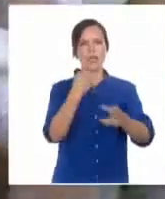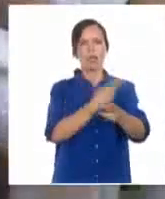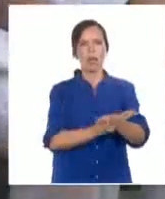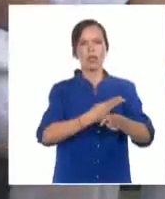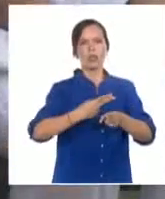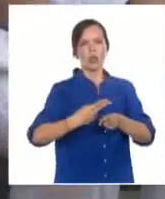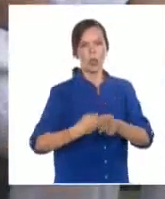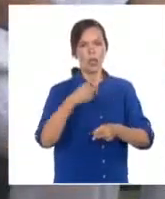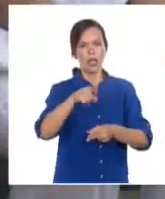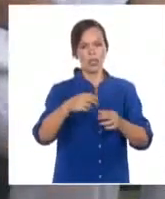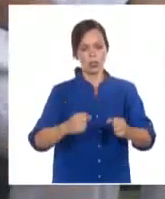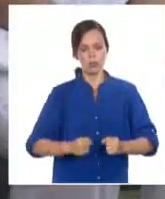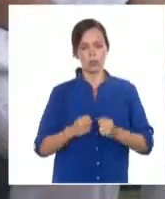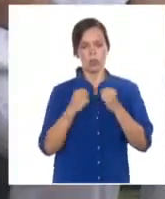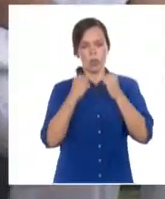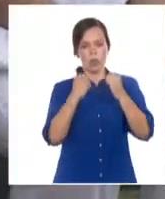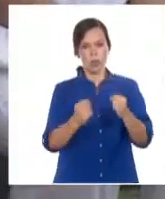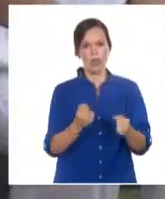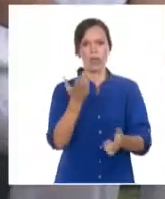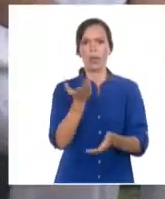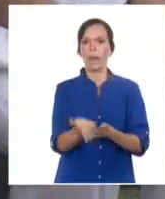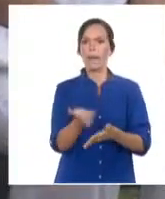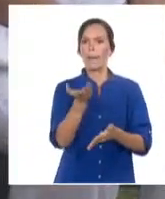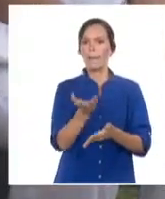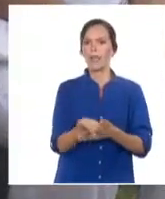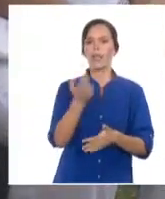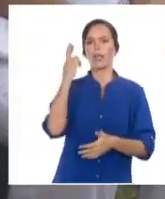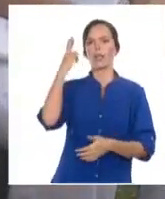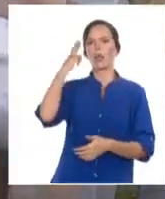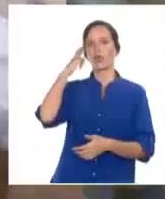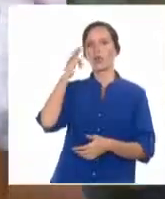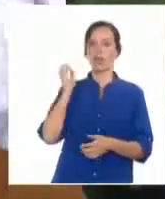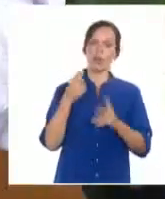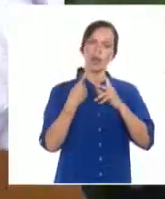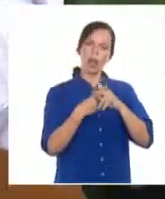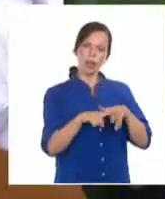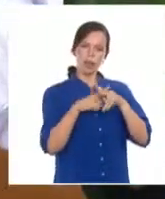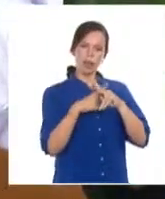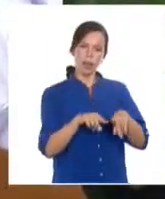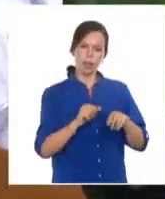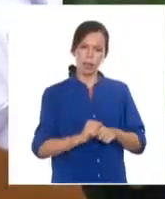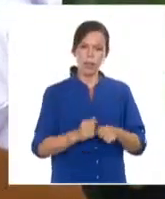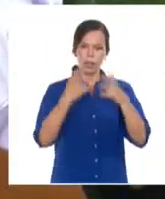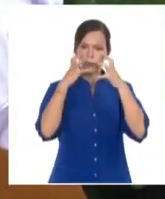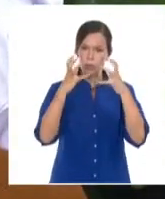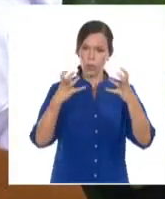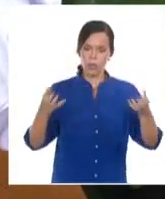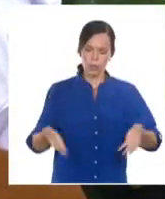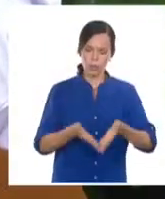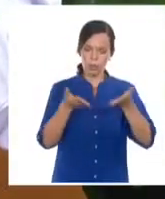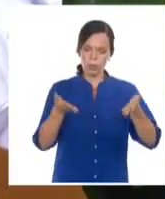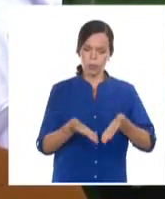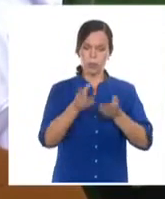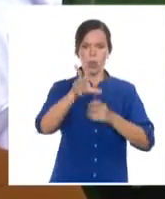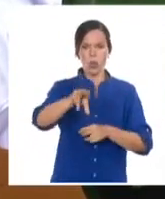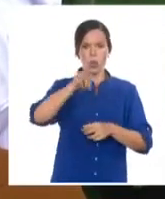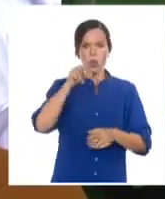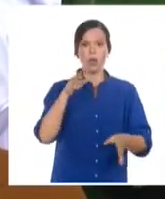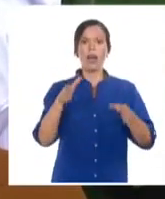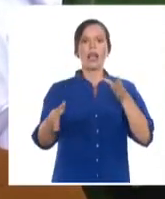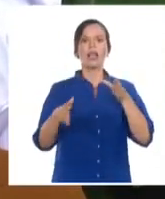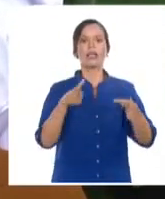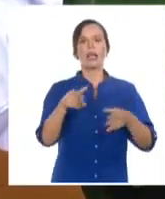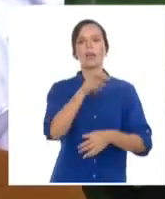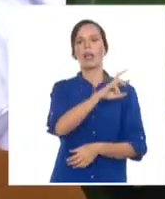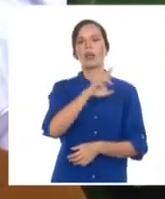exigiendo repasos y aprendizaje indispensable para el tránsito hacia una nueva etapa de la revolución